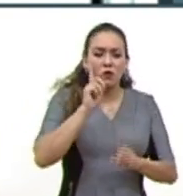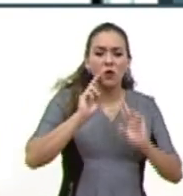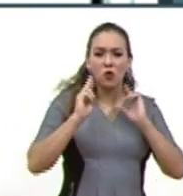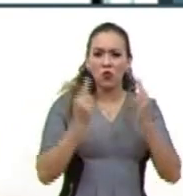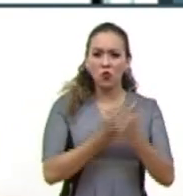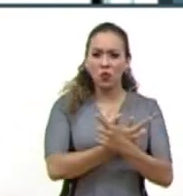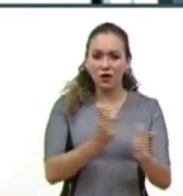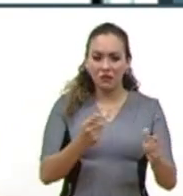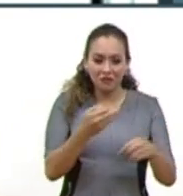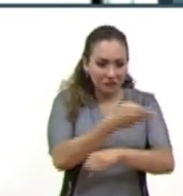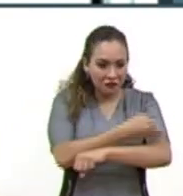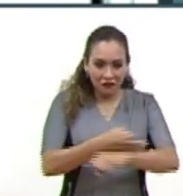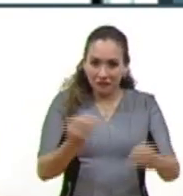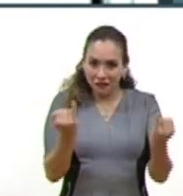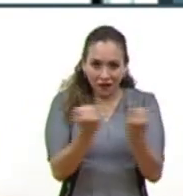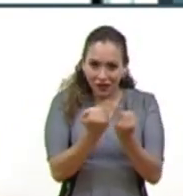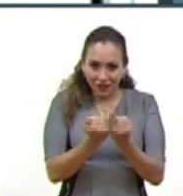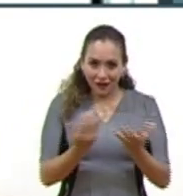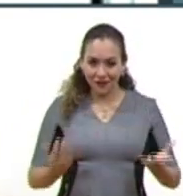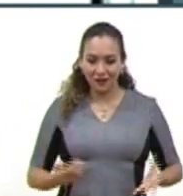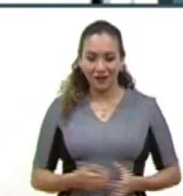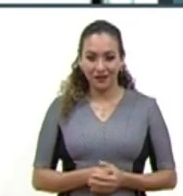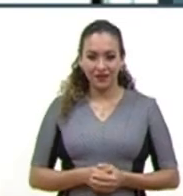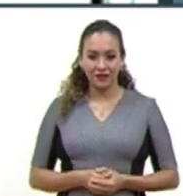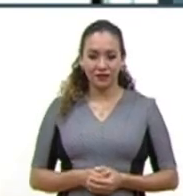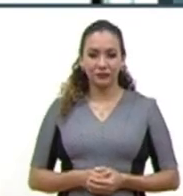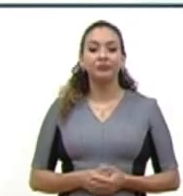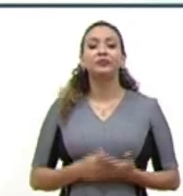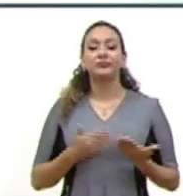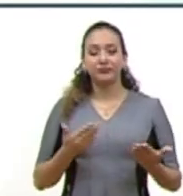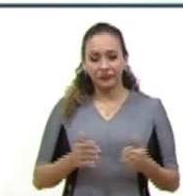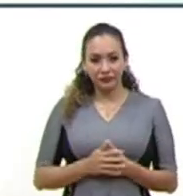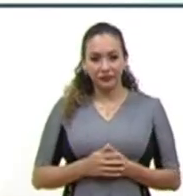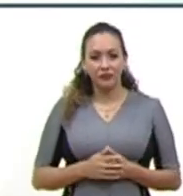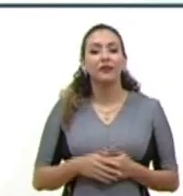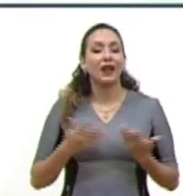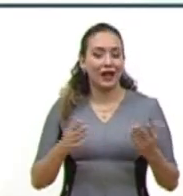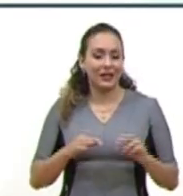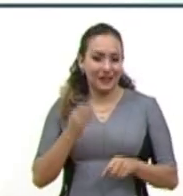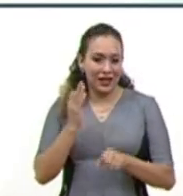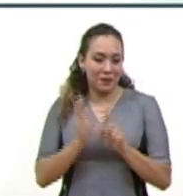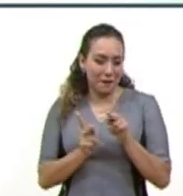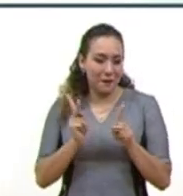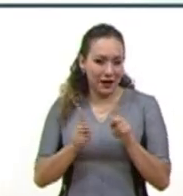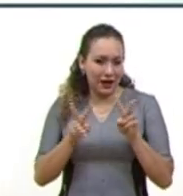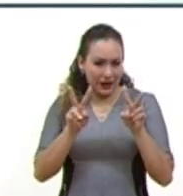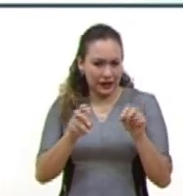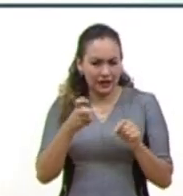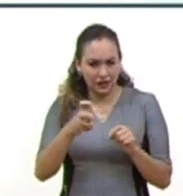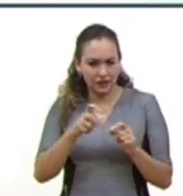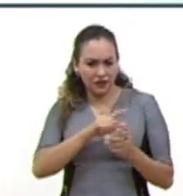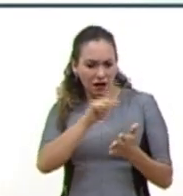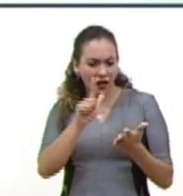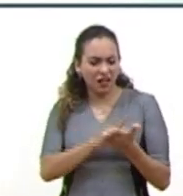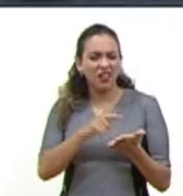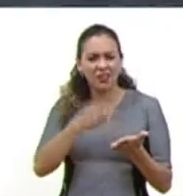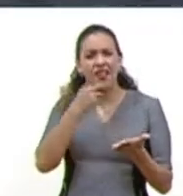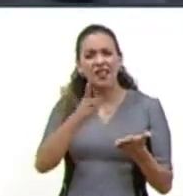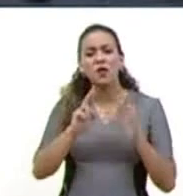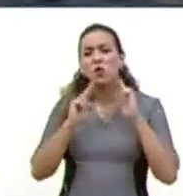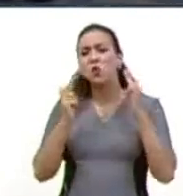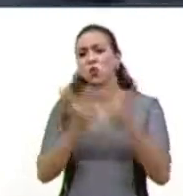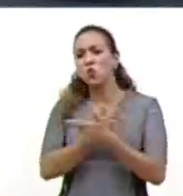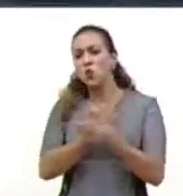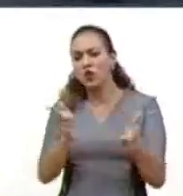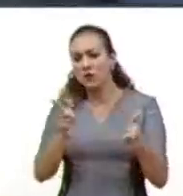familia. Durante la conferencia Perspectivas del Concubinato y al analizar parte de las resoluciones más significativas de